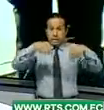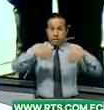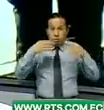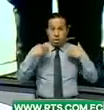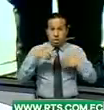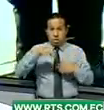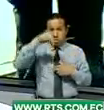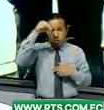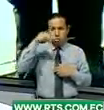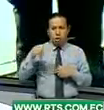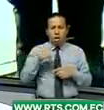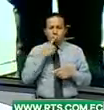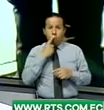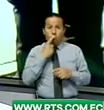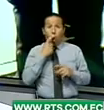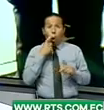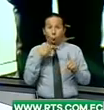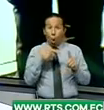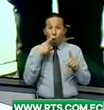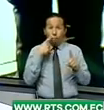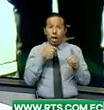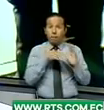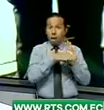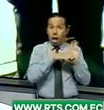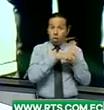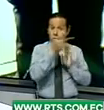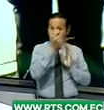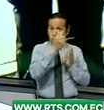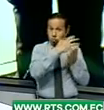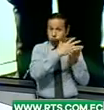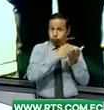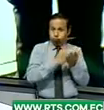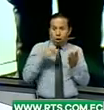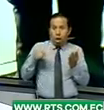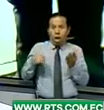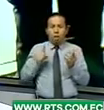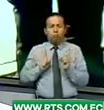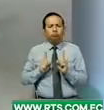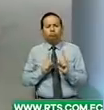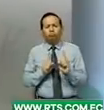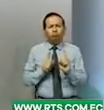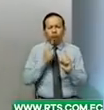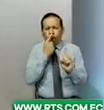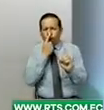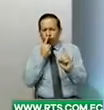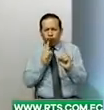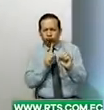Guayaquil. Los presentes en el lugar impidieron que el robo se lleve a cabo.